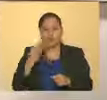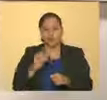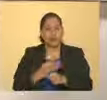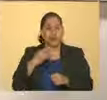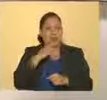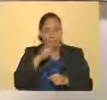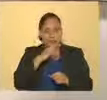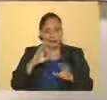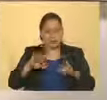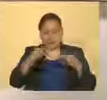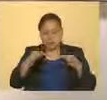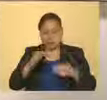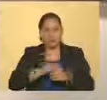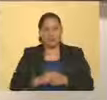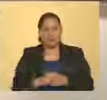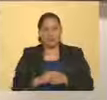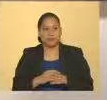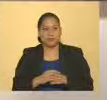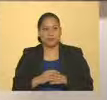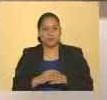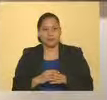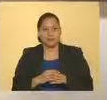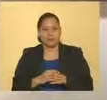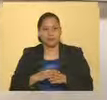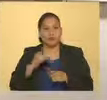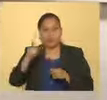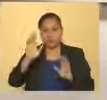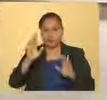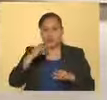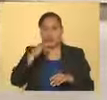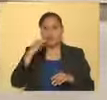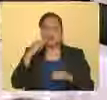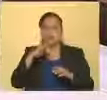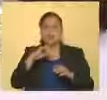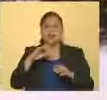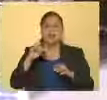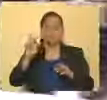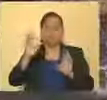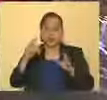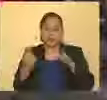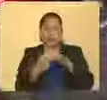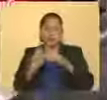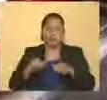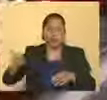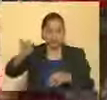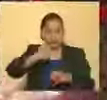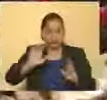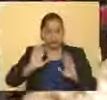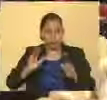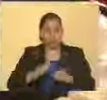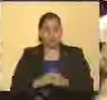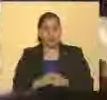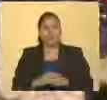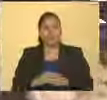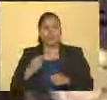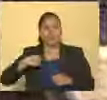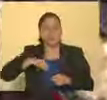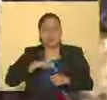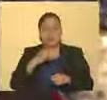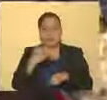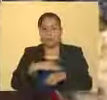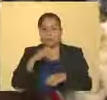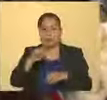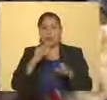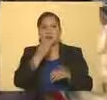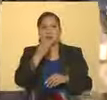volada. Y la, ya tú ya tienes la salsa. Yo ya tengo la salsa lista. En lo que nosotros nos comemos una crepita.